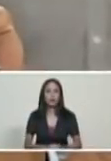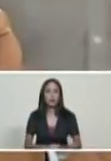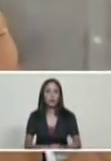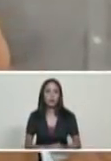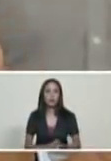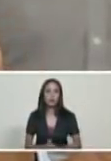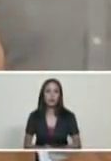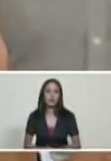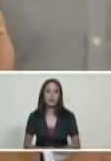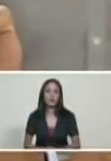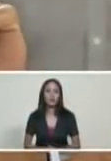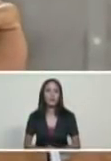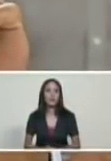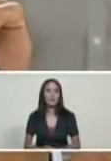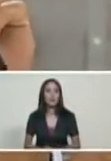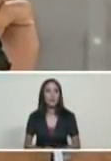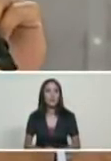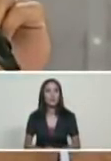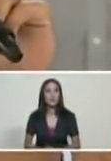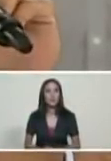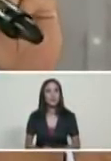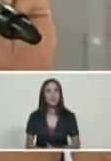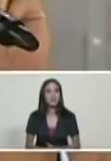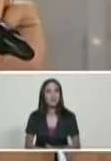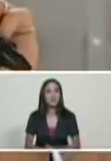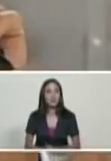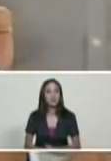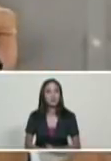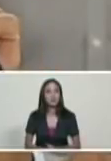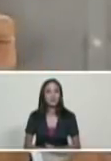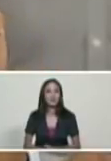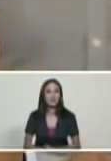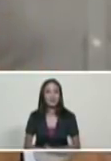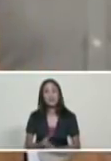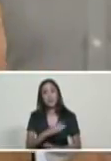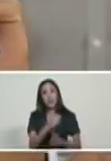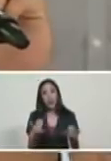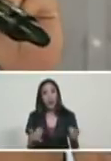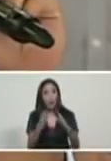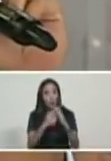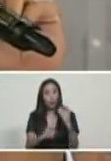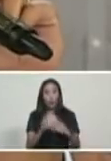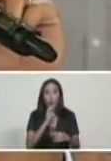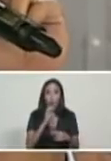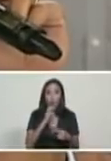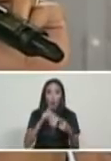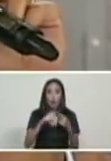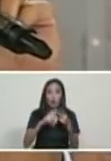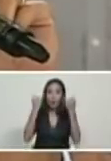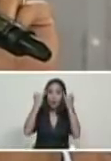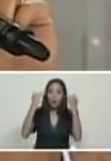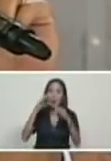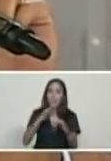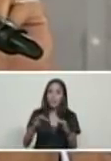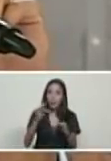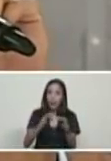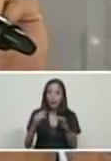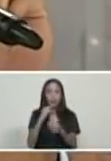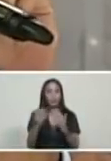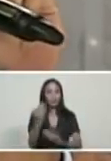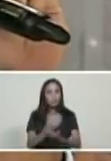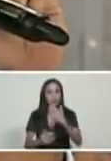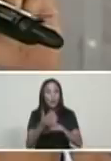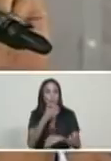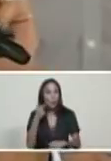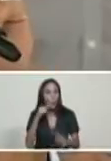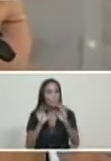para usted. Bueno, felicitaciones por estos anuncios en materia de oro y de petro que estoy seguro van a contribuir a fortalecer